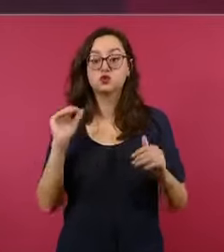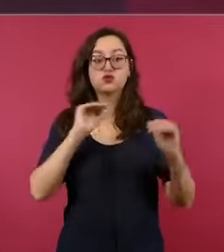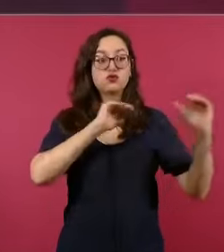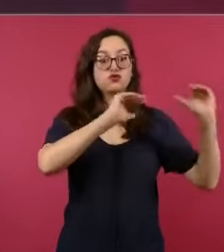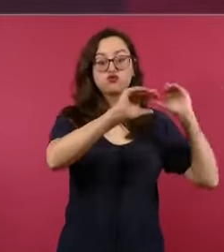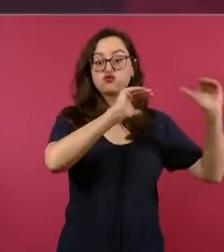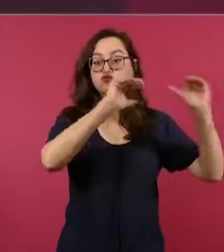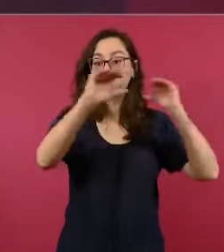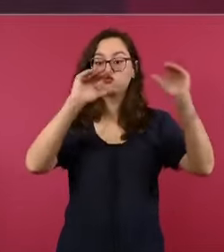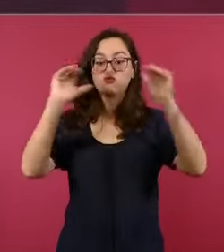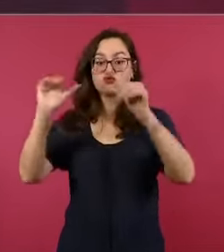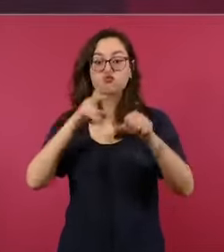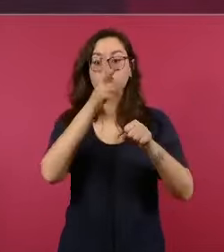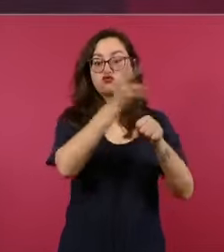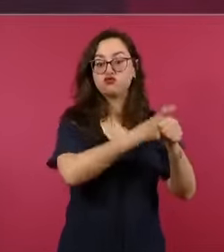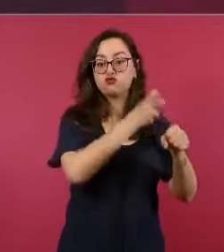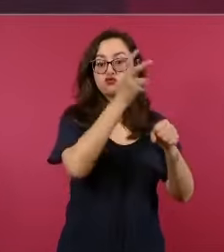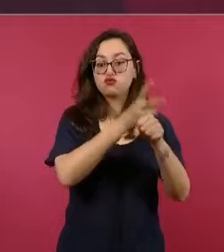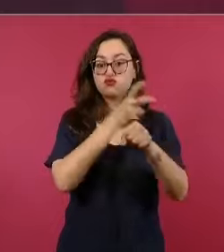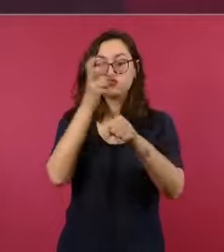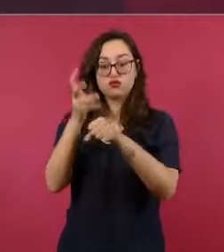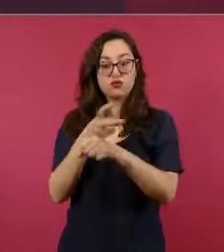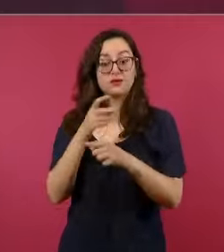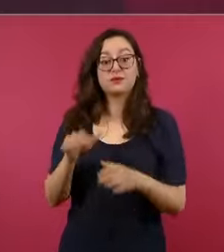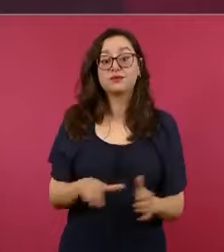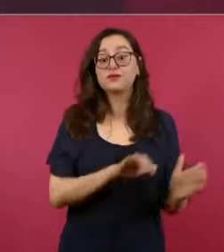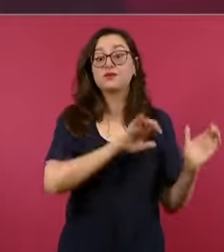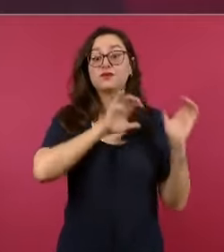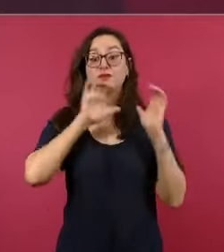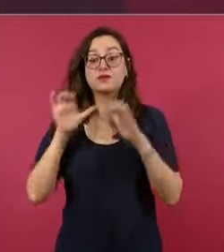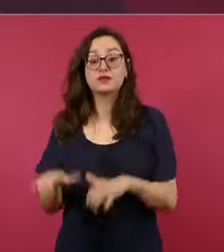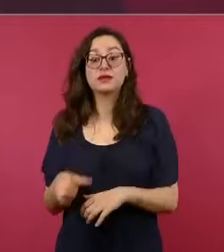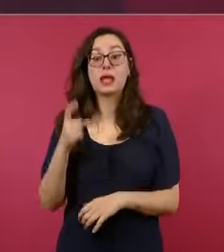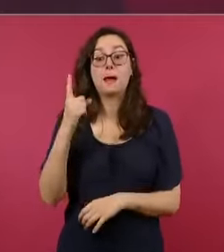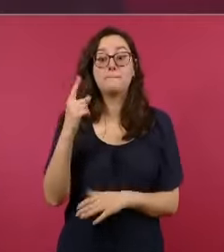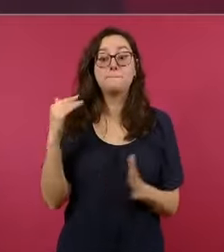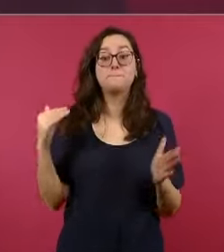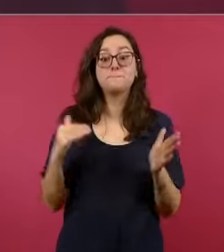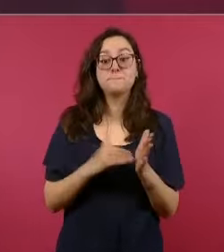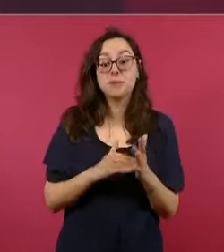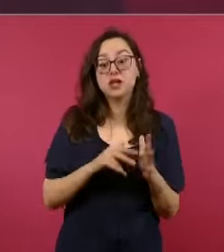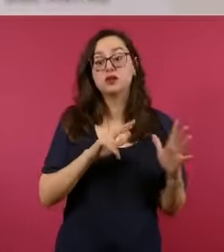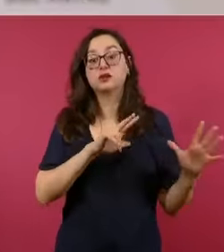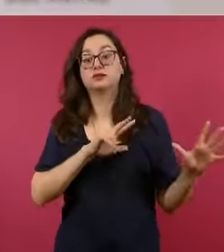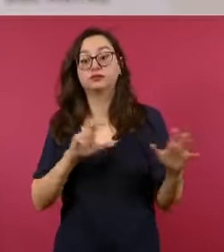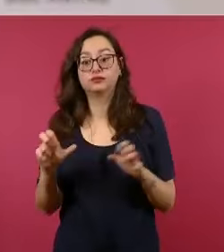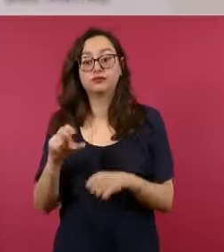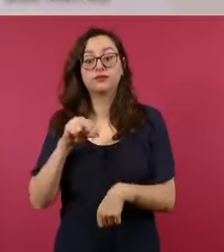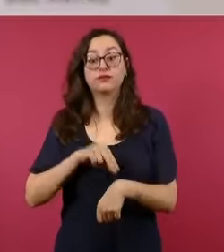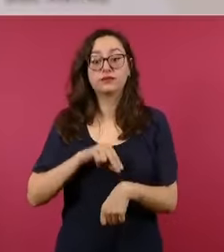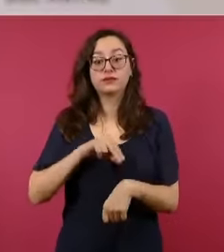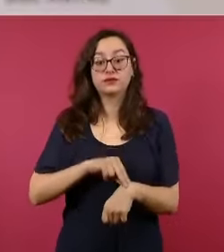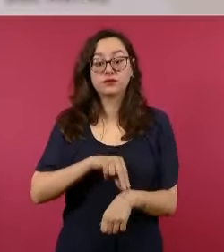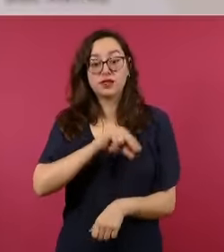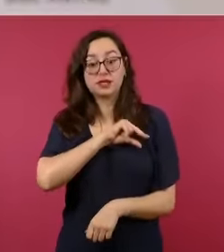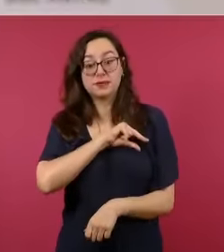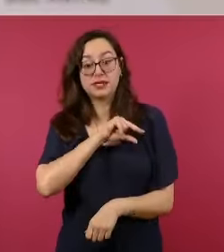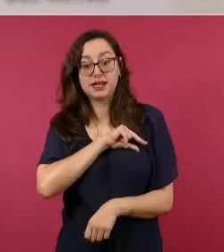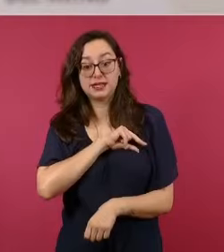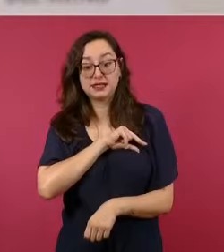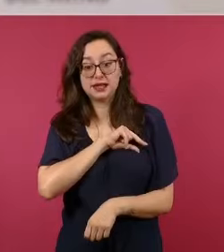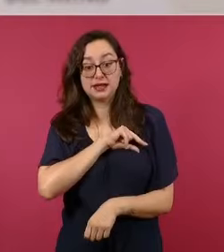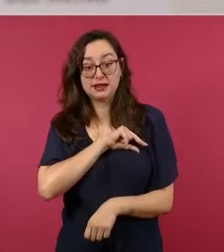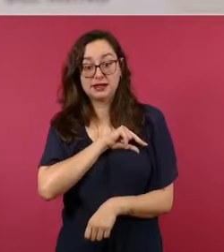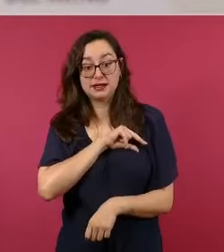verificaron todos los datos y demás ya están eh contratados 1800 médicos especialistas adicionales que están